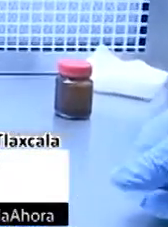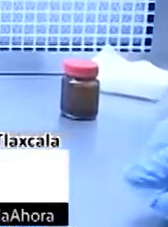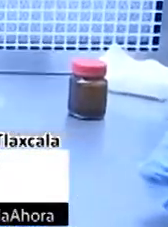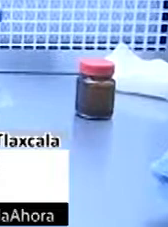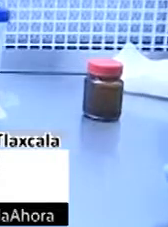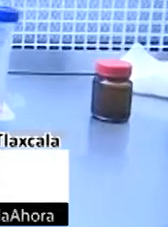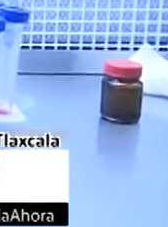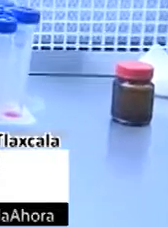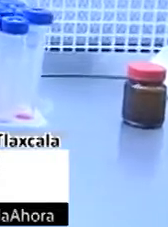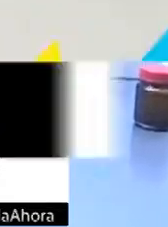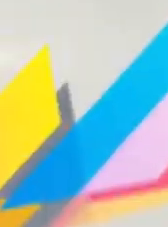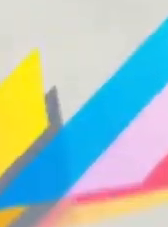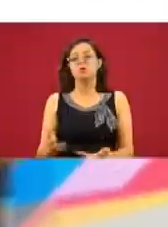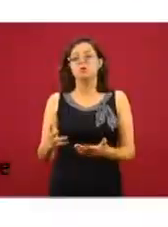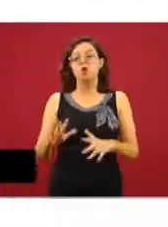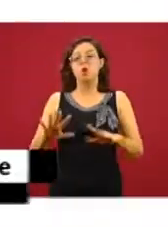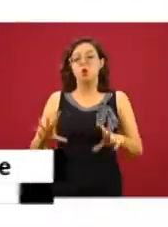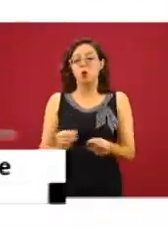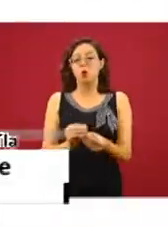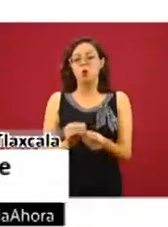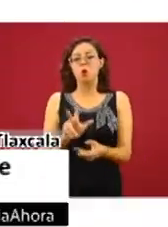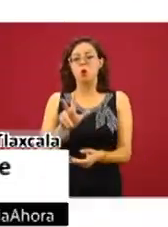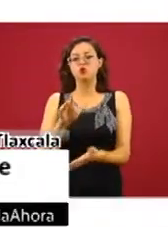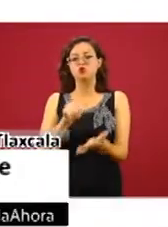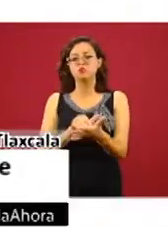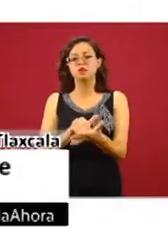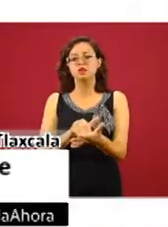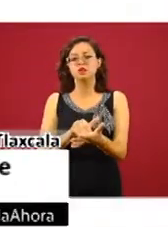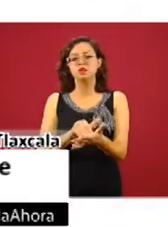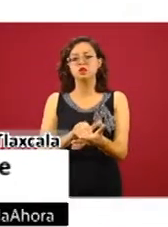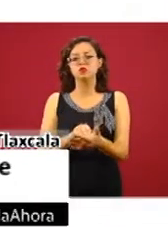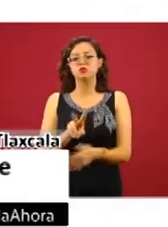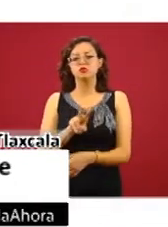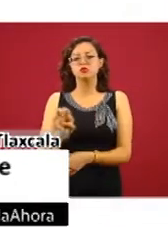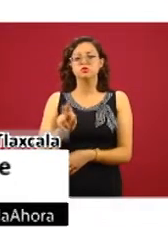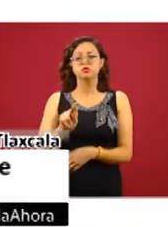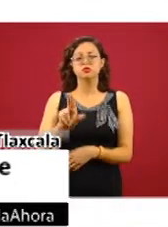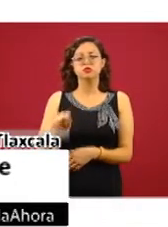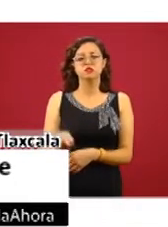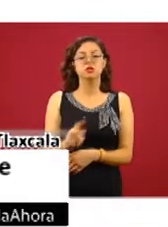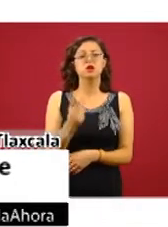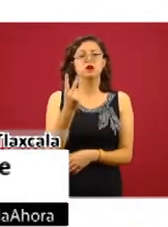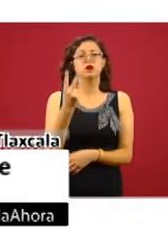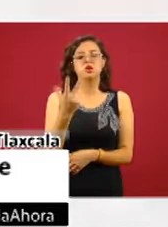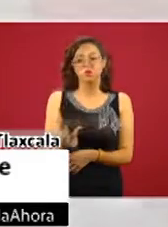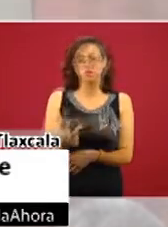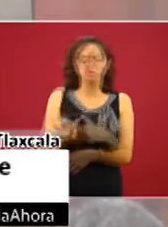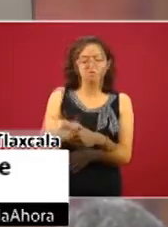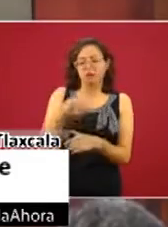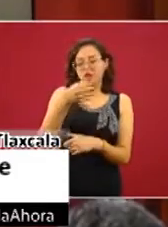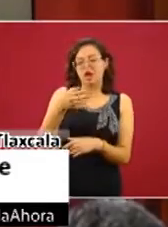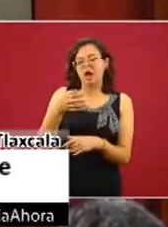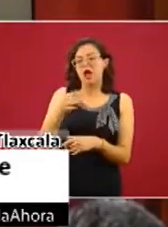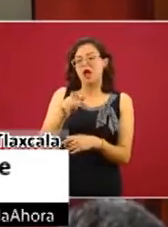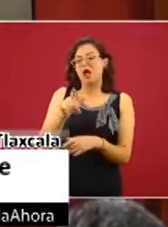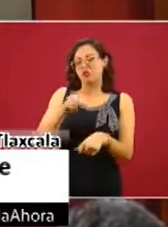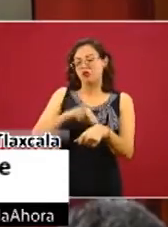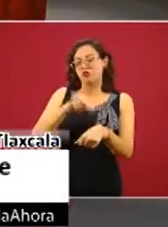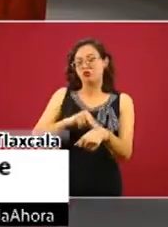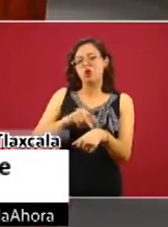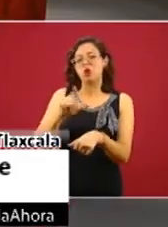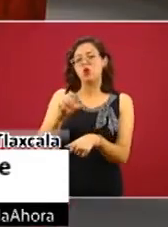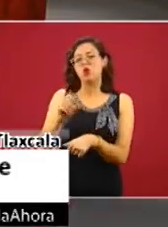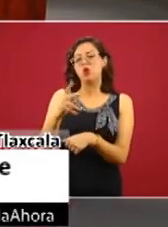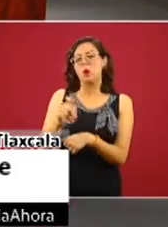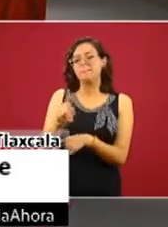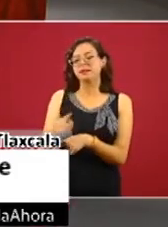vigilancia epidemiológica. La Secretaría de Salud Federal informó que al corte de ayer lunes, México registra